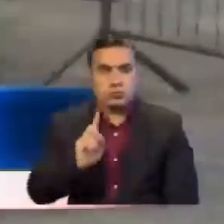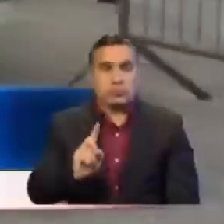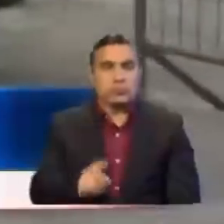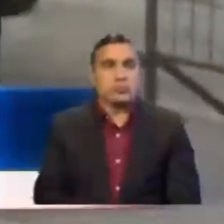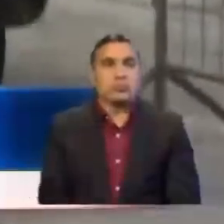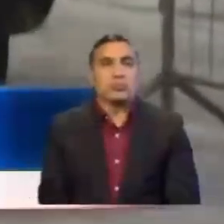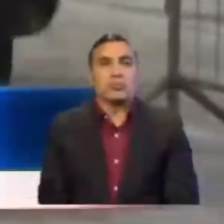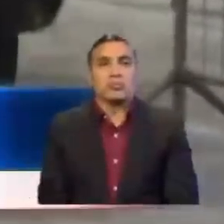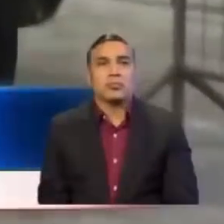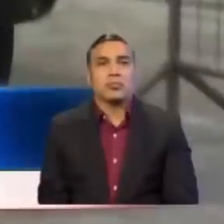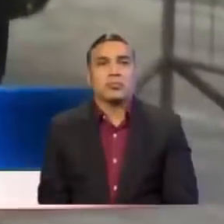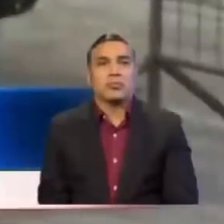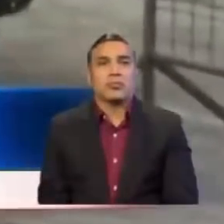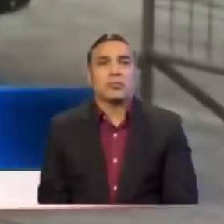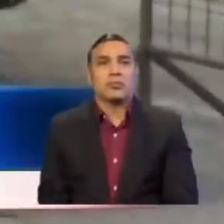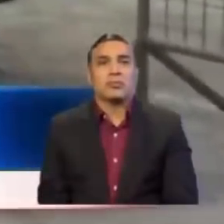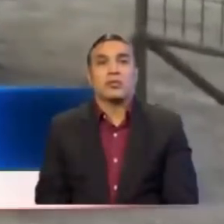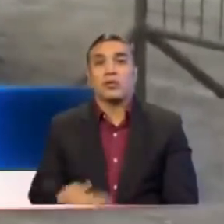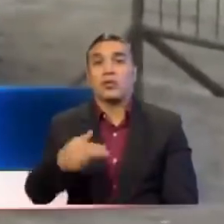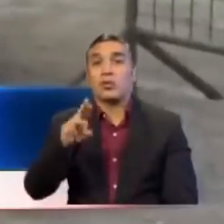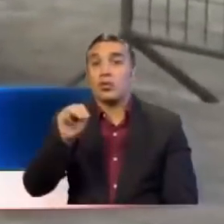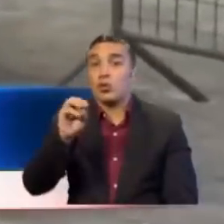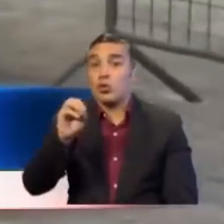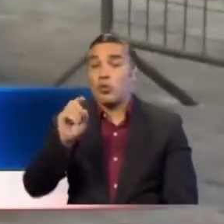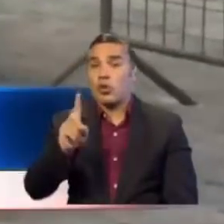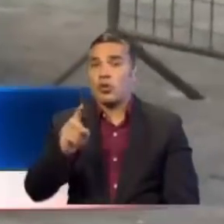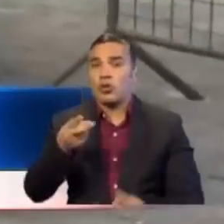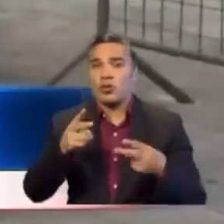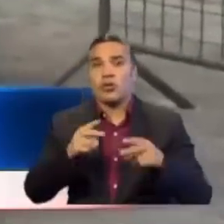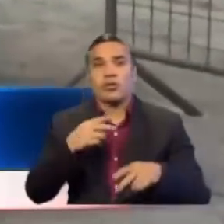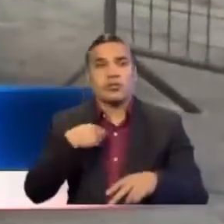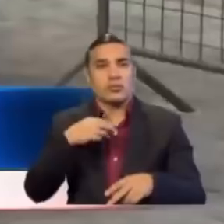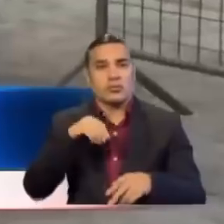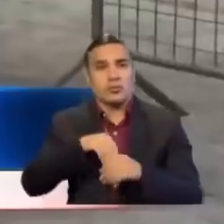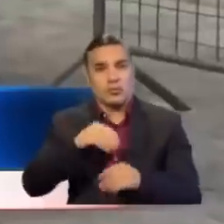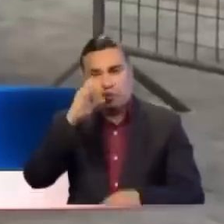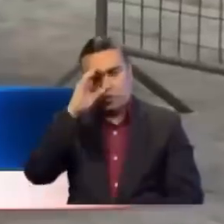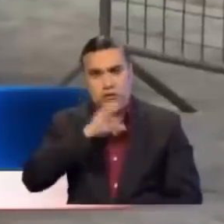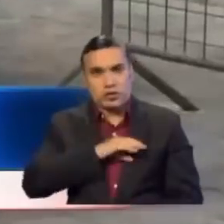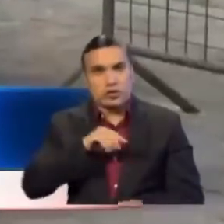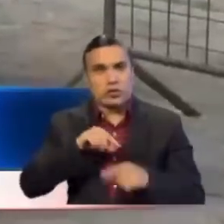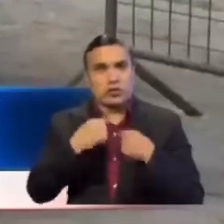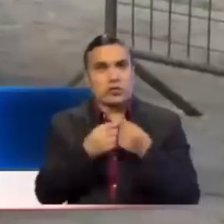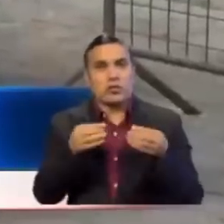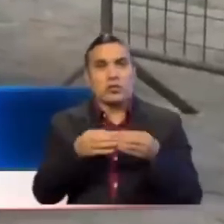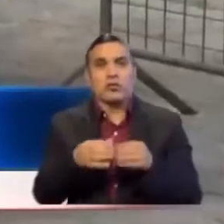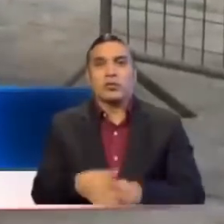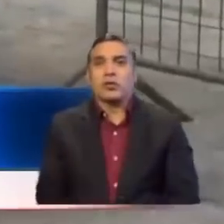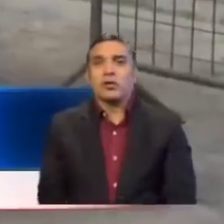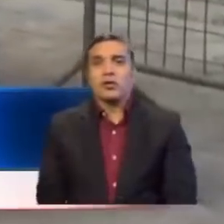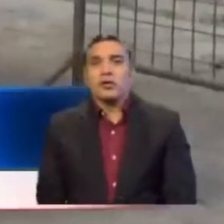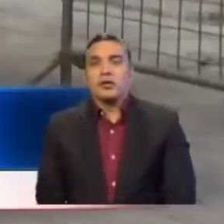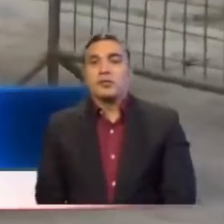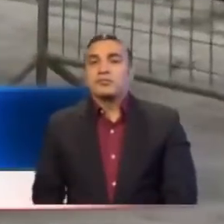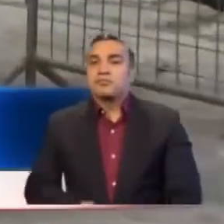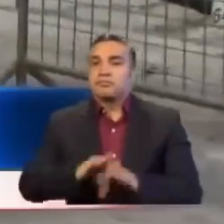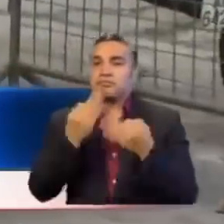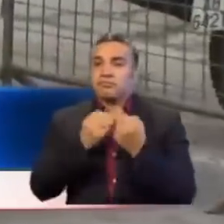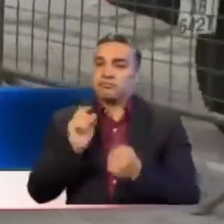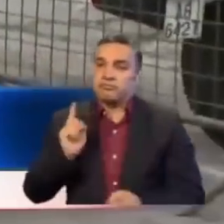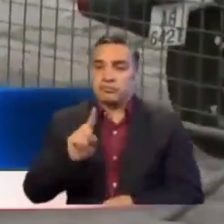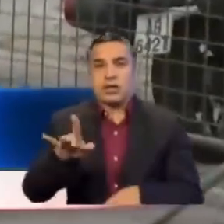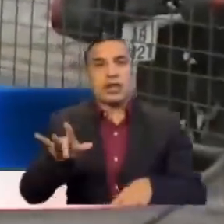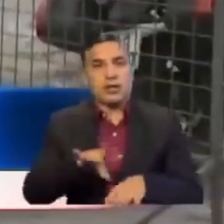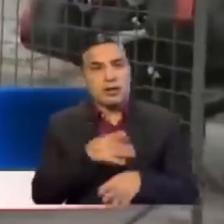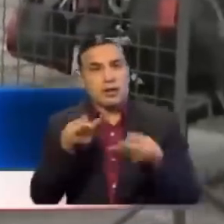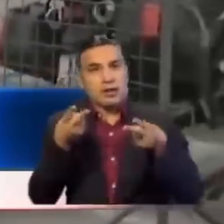del orden, humo, como lo llama la Policía Nacional. Como lo dijimos, vinieron familiares muy